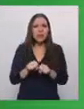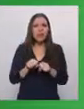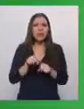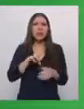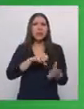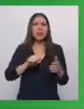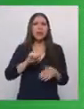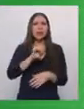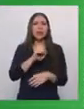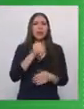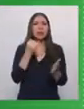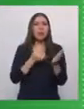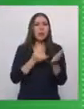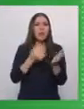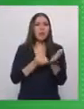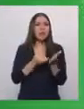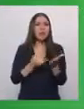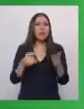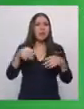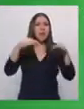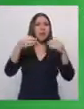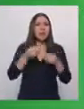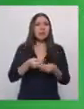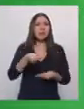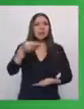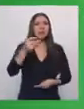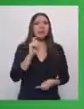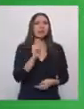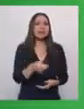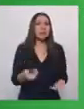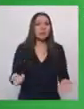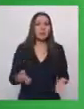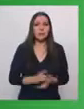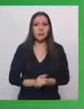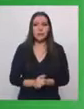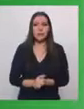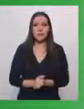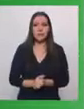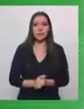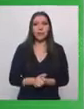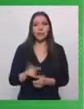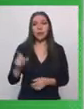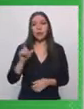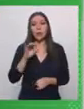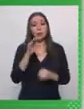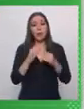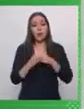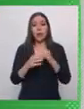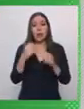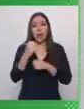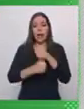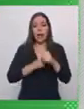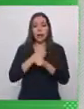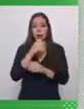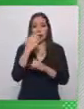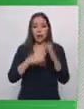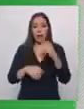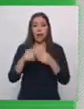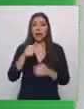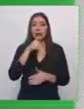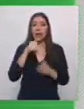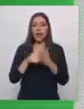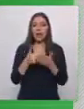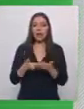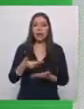hoja? Bien, mira, generalmente, este estado de cuenta que te mandan a final de año es una constancia anual